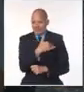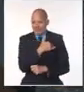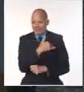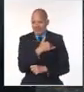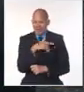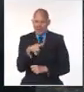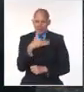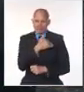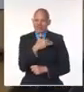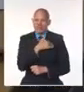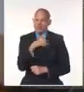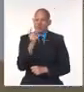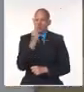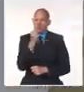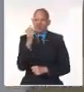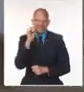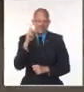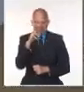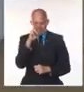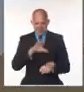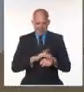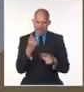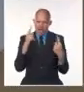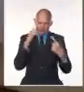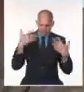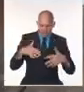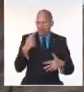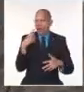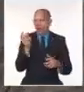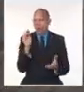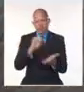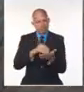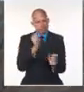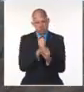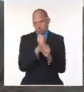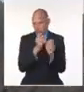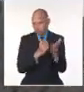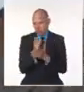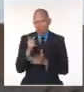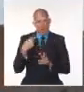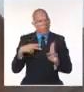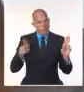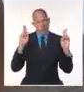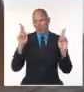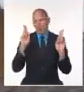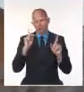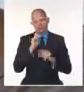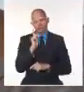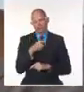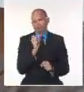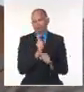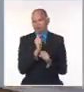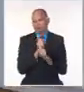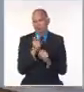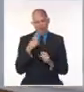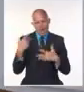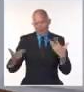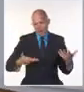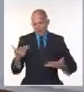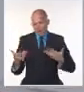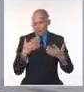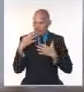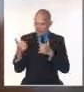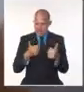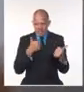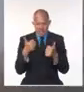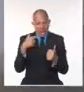están trabajando fuerte y muy bien. Enseguida cogieron la técnica del proceso y están acompañándonos en este